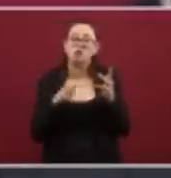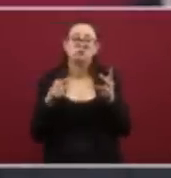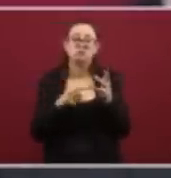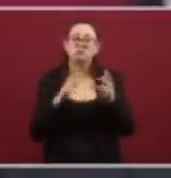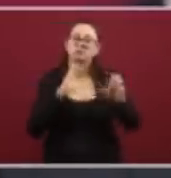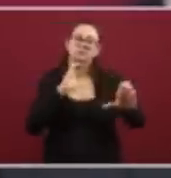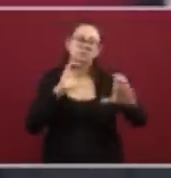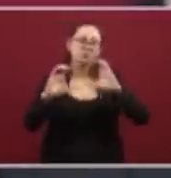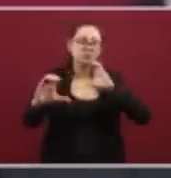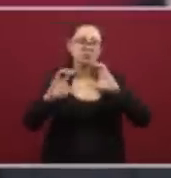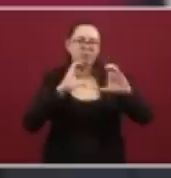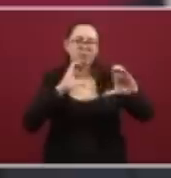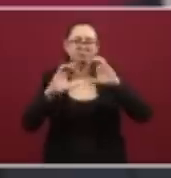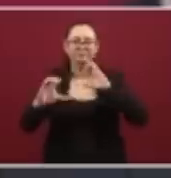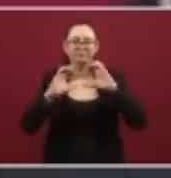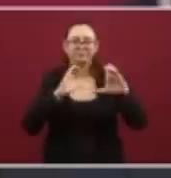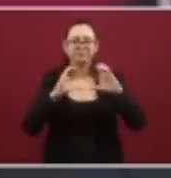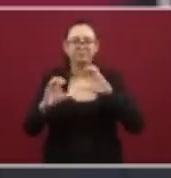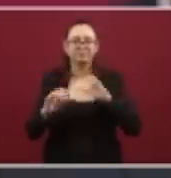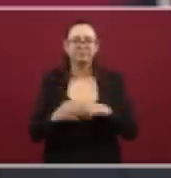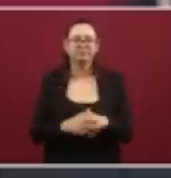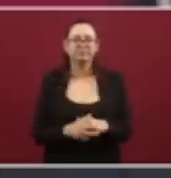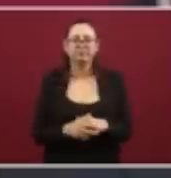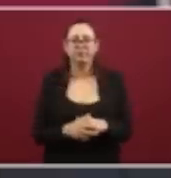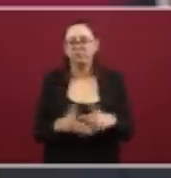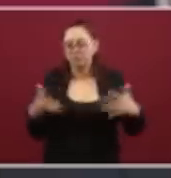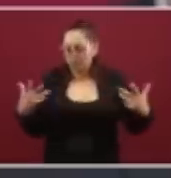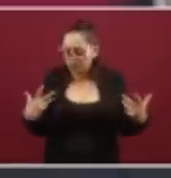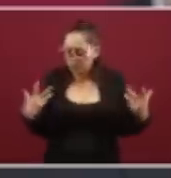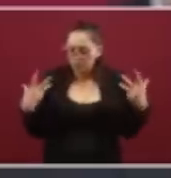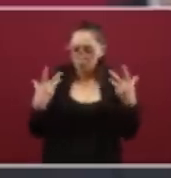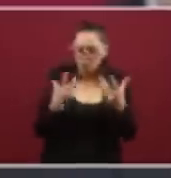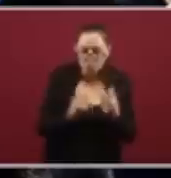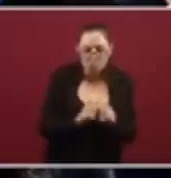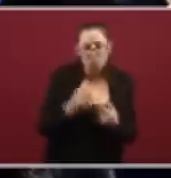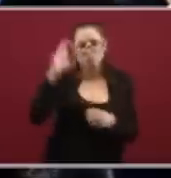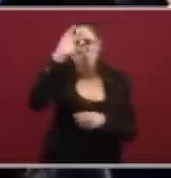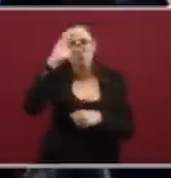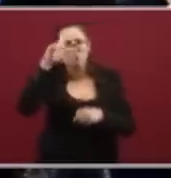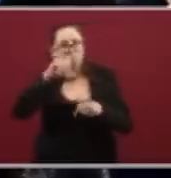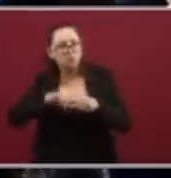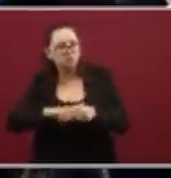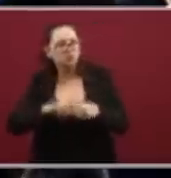nos / la hacemos culturalmente